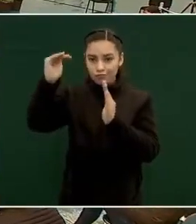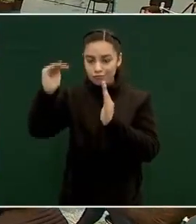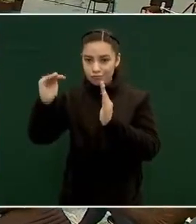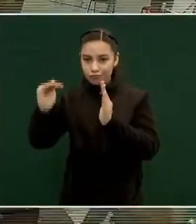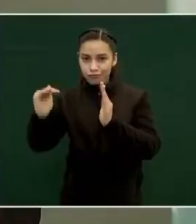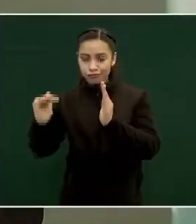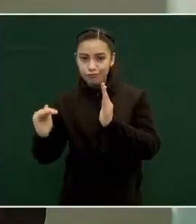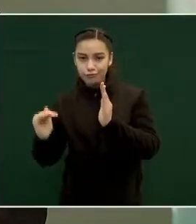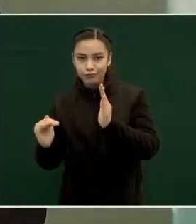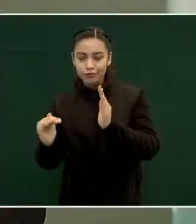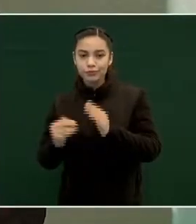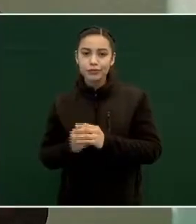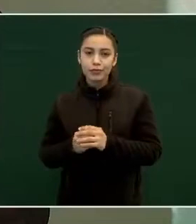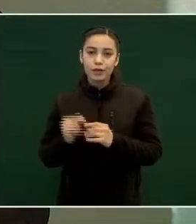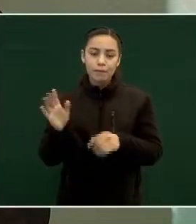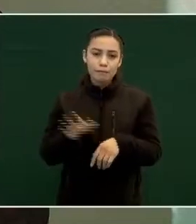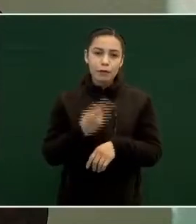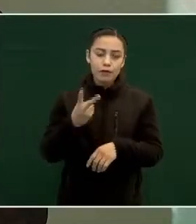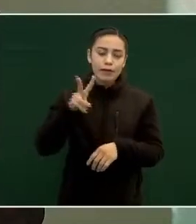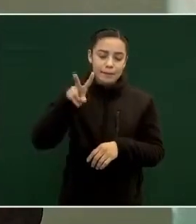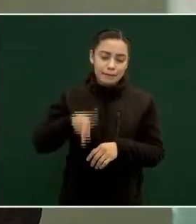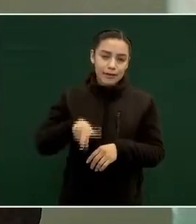porque hay muy buena relación.